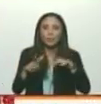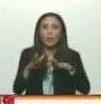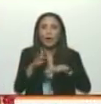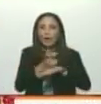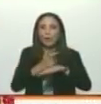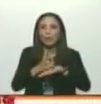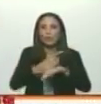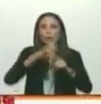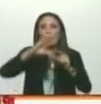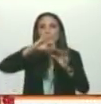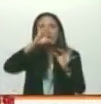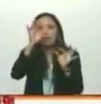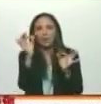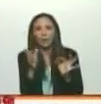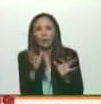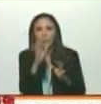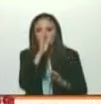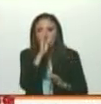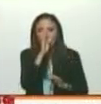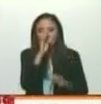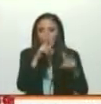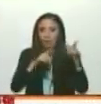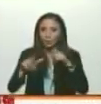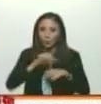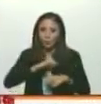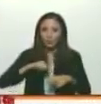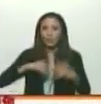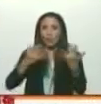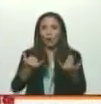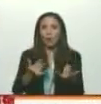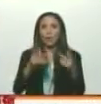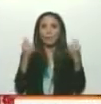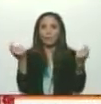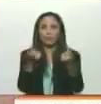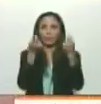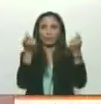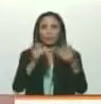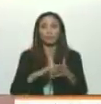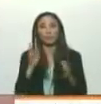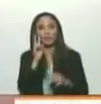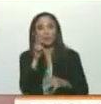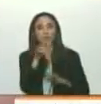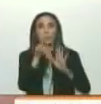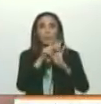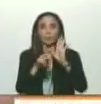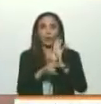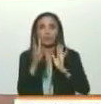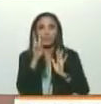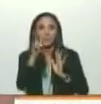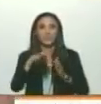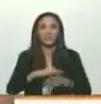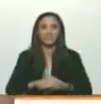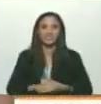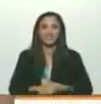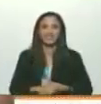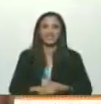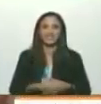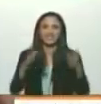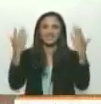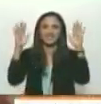verdad. Ah, está, mira, están pidiéndose las pilas. ¿Cómo se llama eso? Están viendo el programa, los vagabundos de eso, ¿vale? Ah, oh,